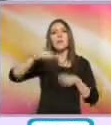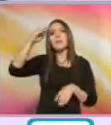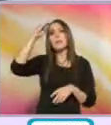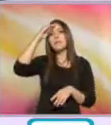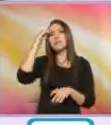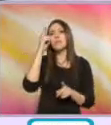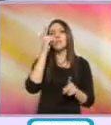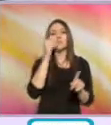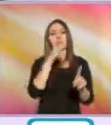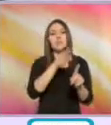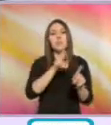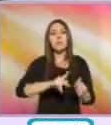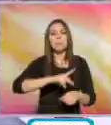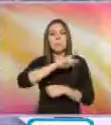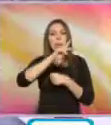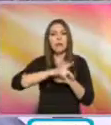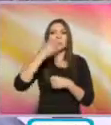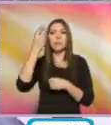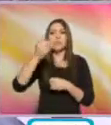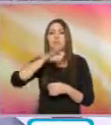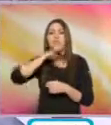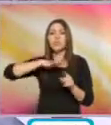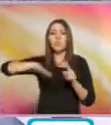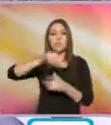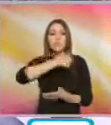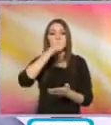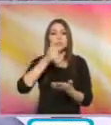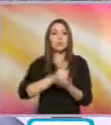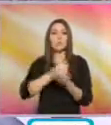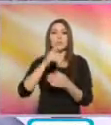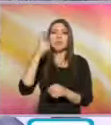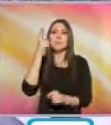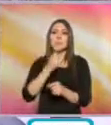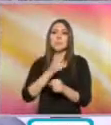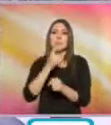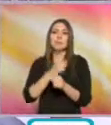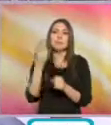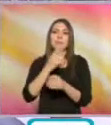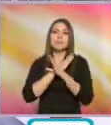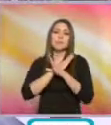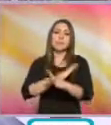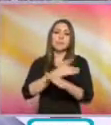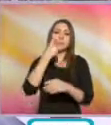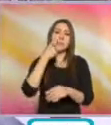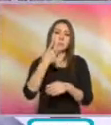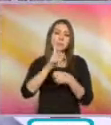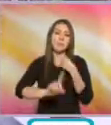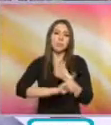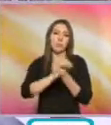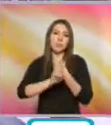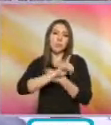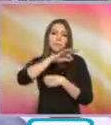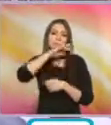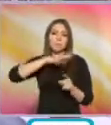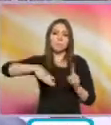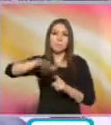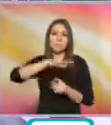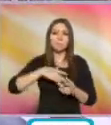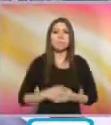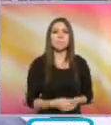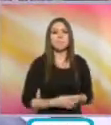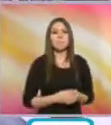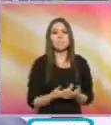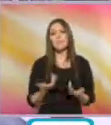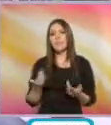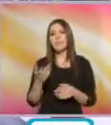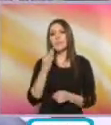pero los grandes contaminantes están en las ciudades y pues las ciudades son la primera línea de combate a este problema. Claro que sí. Pues vamos a estar muy